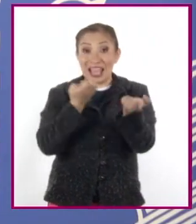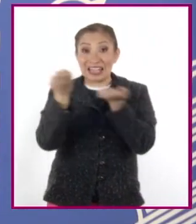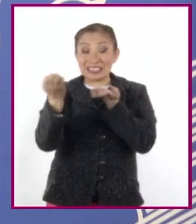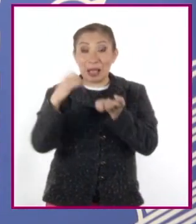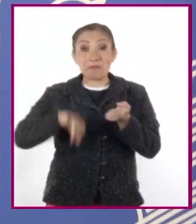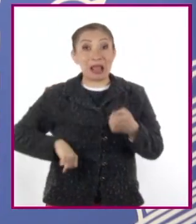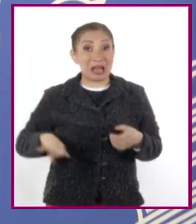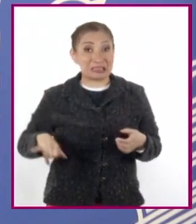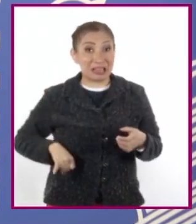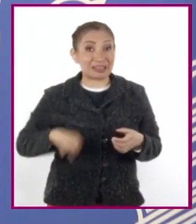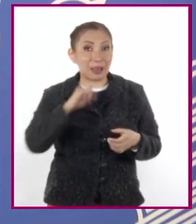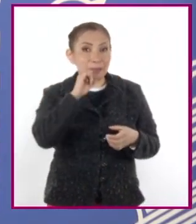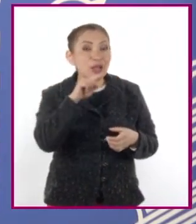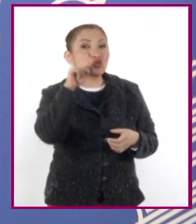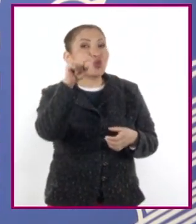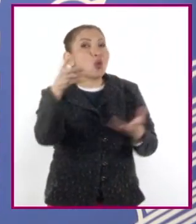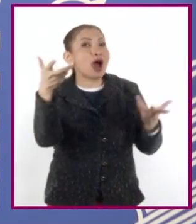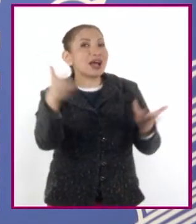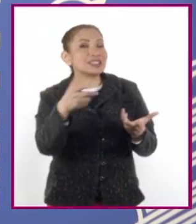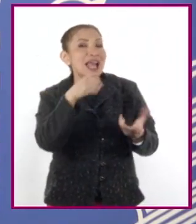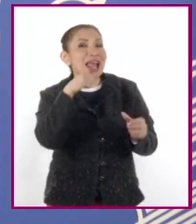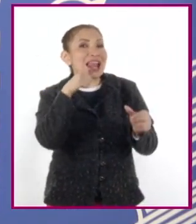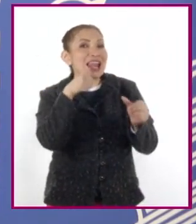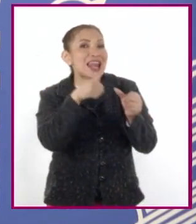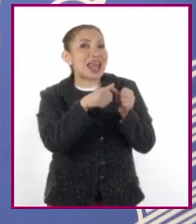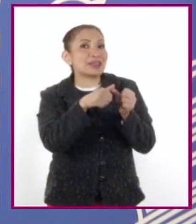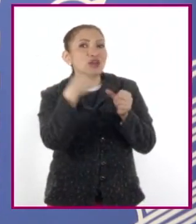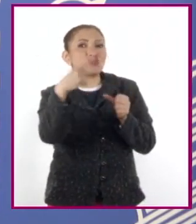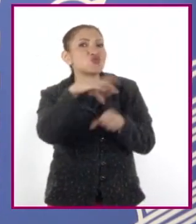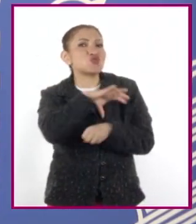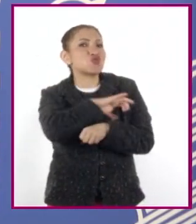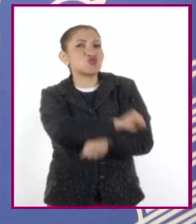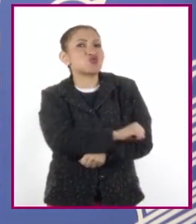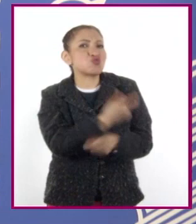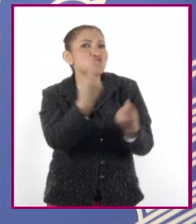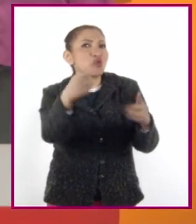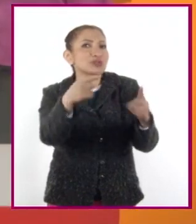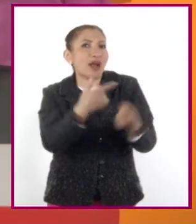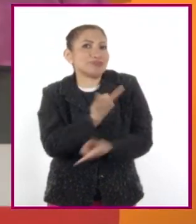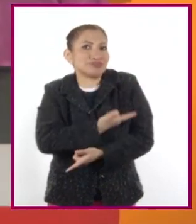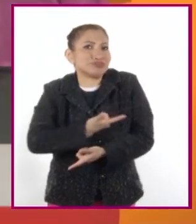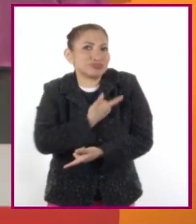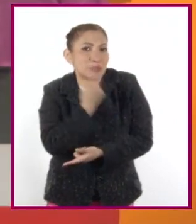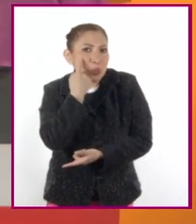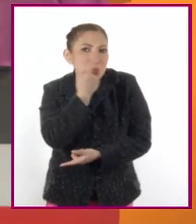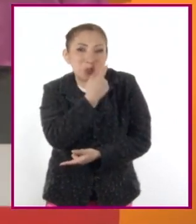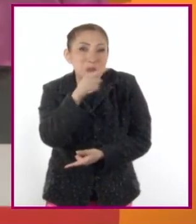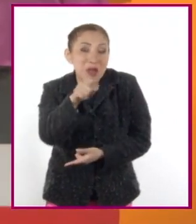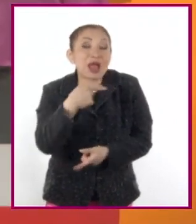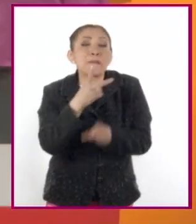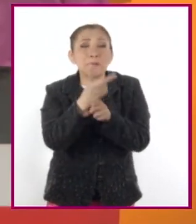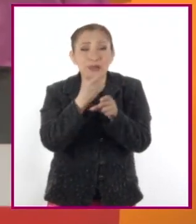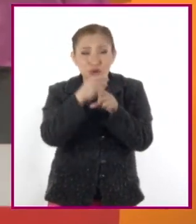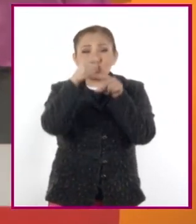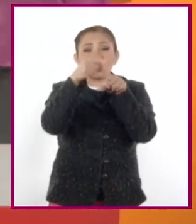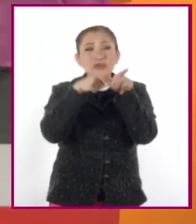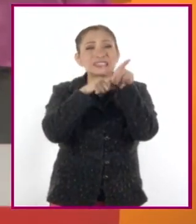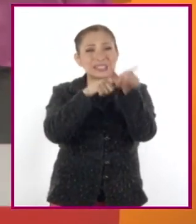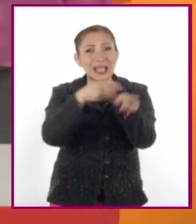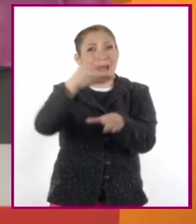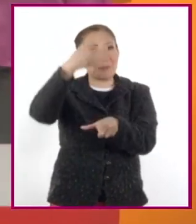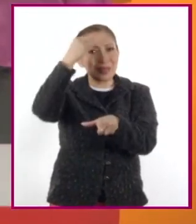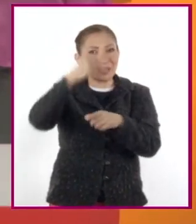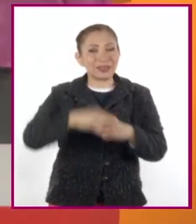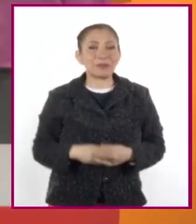muy interesante es que lo hagan con la letra de su canción favorita. Los invitamos a que continúen